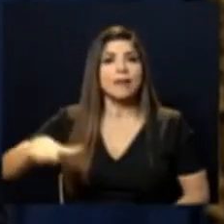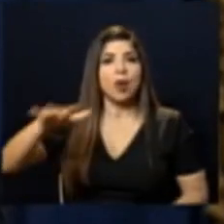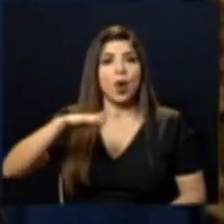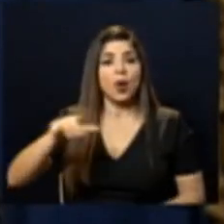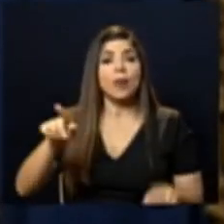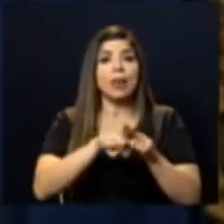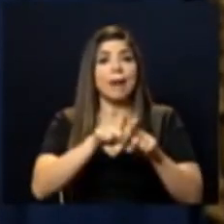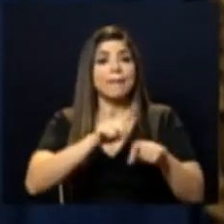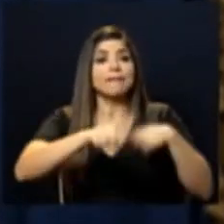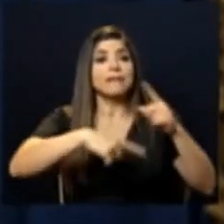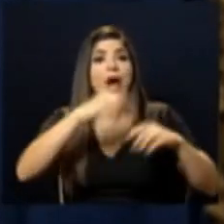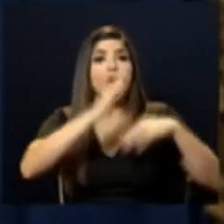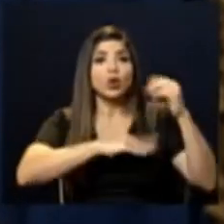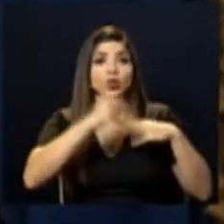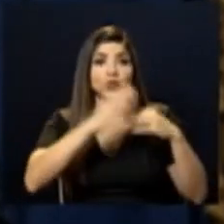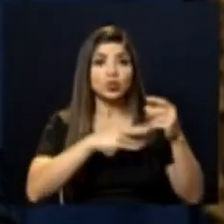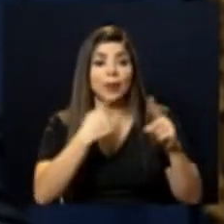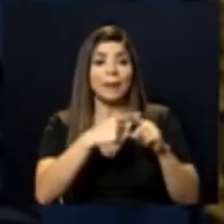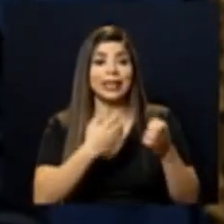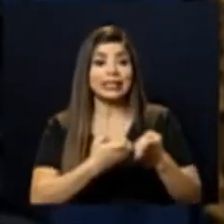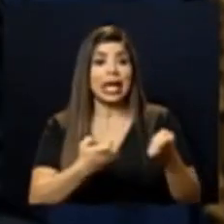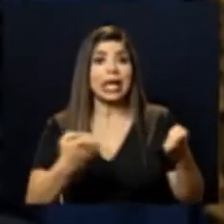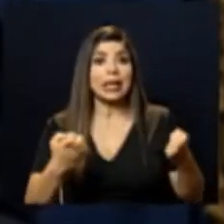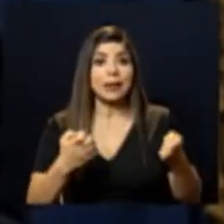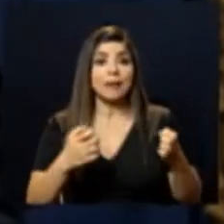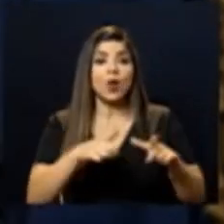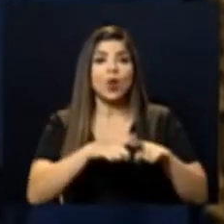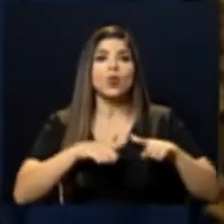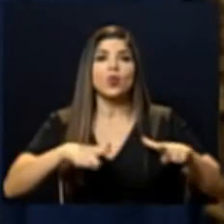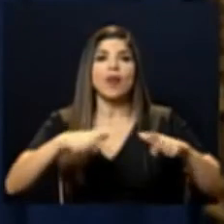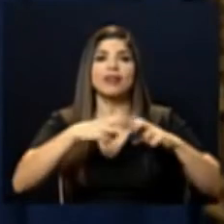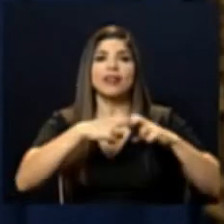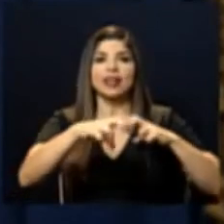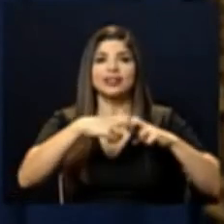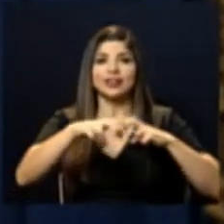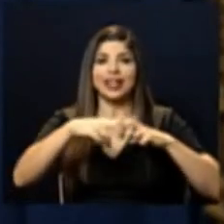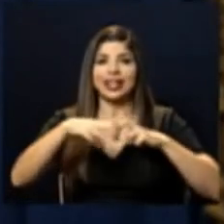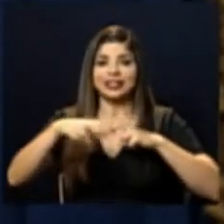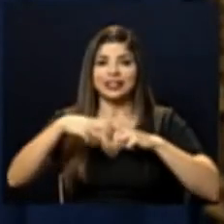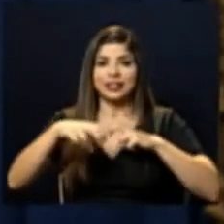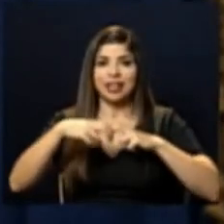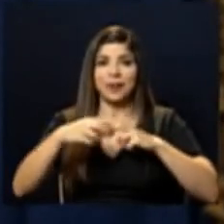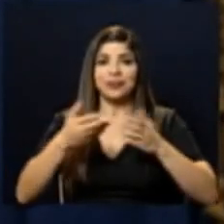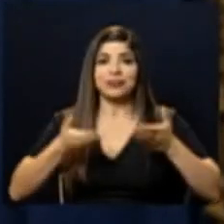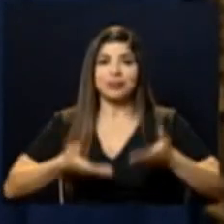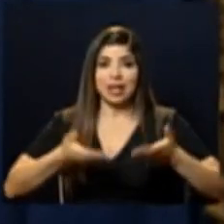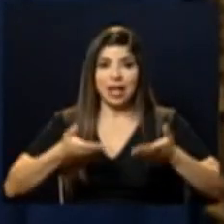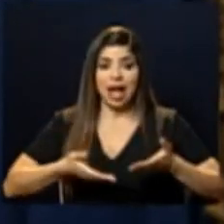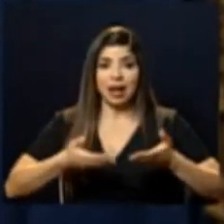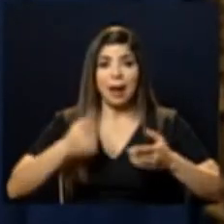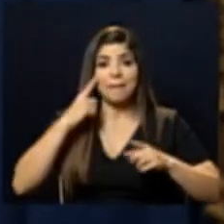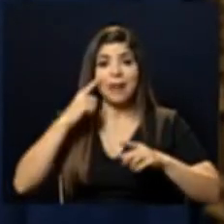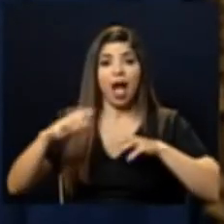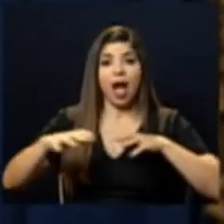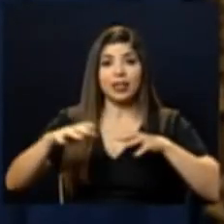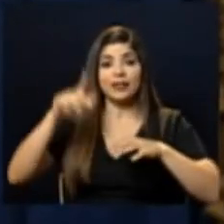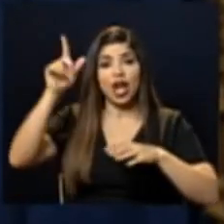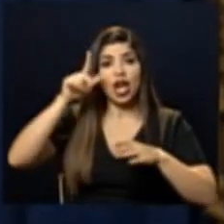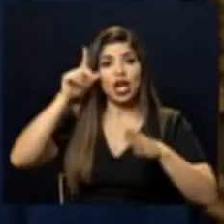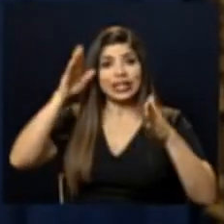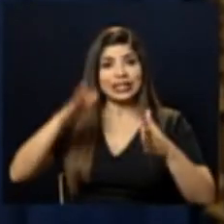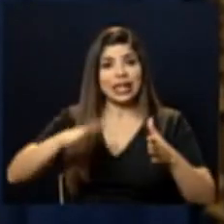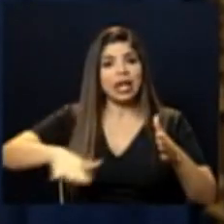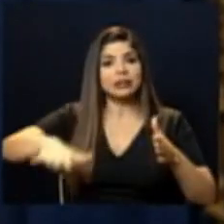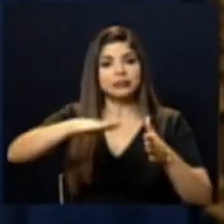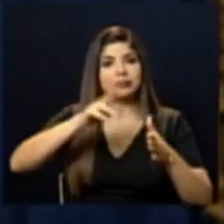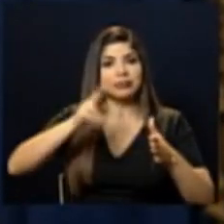la construcción y equipamiento de la zona de transferencia intermodal de carga y de actividades logísticas en